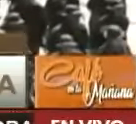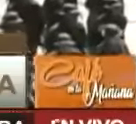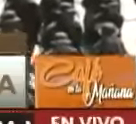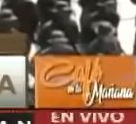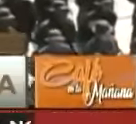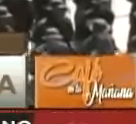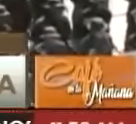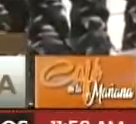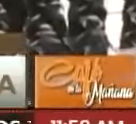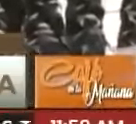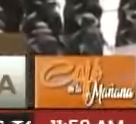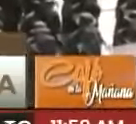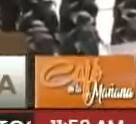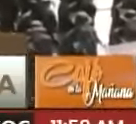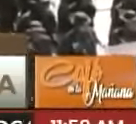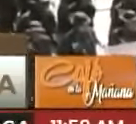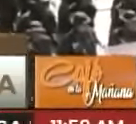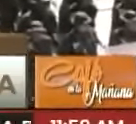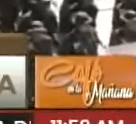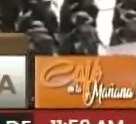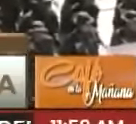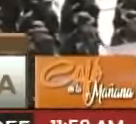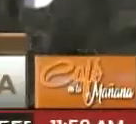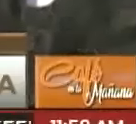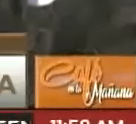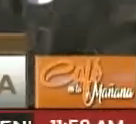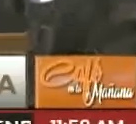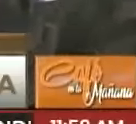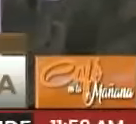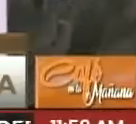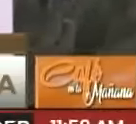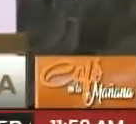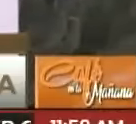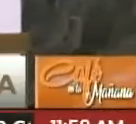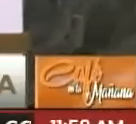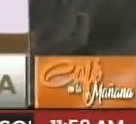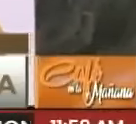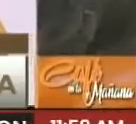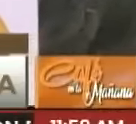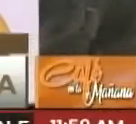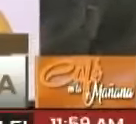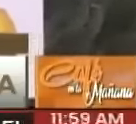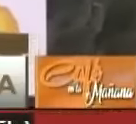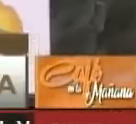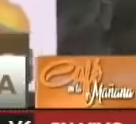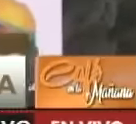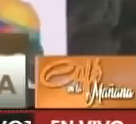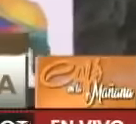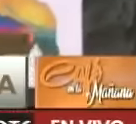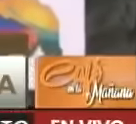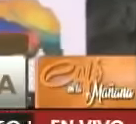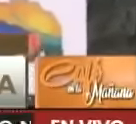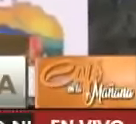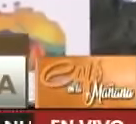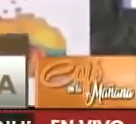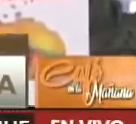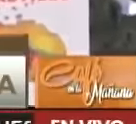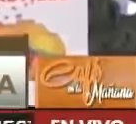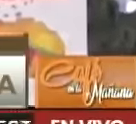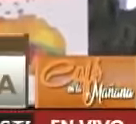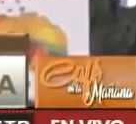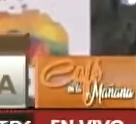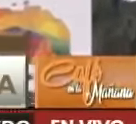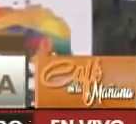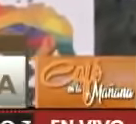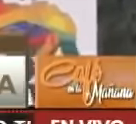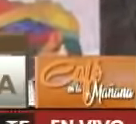de 20 millones de venezolanos inscritos. Para este 3 de diciembre, el referendo